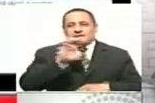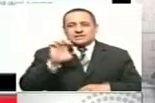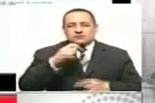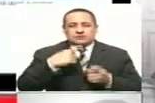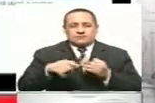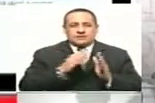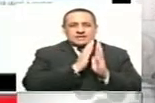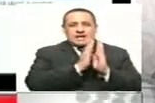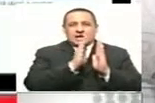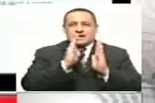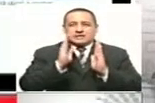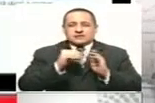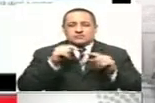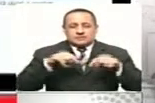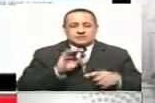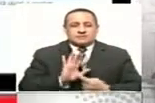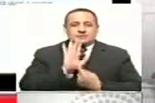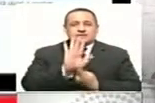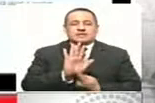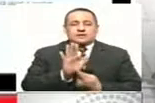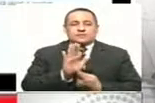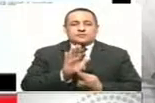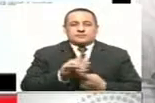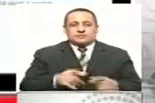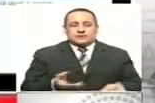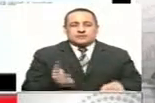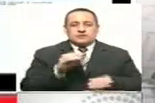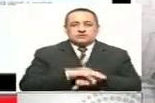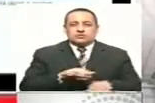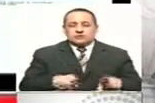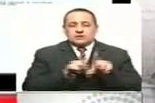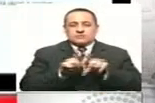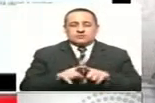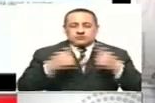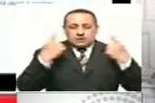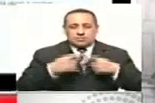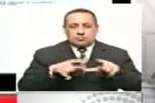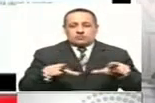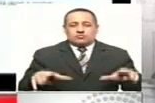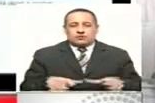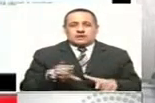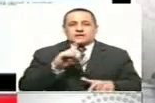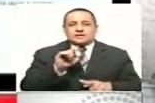archivos, dataset publicados, ¿no? Sobre la plataforma de datos